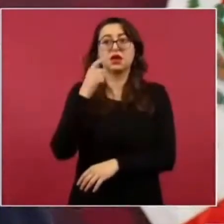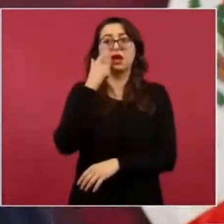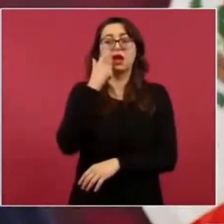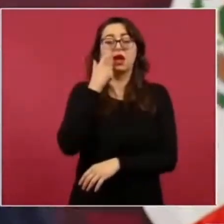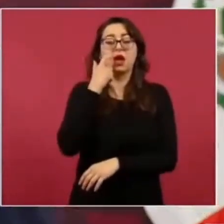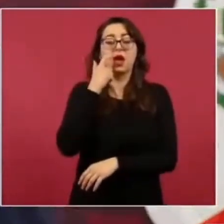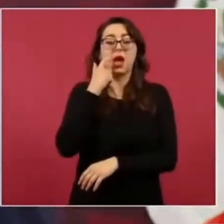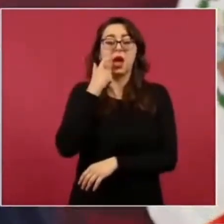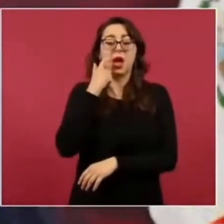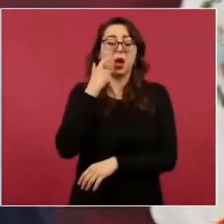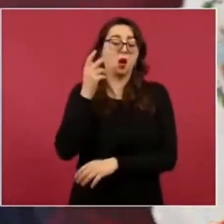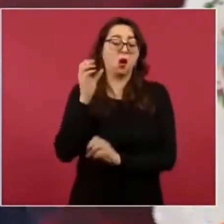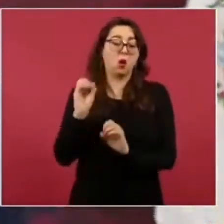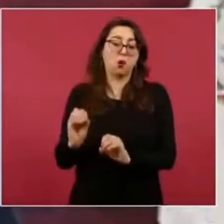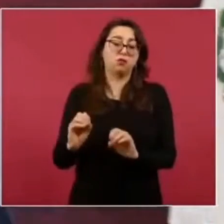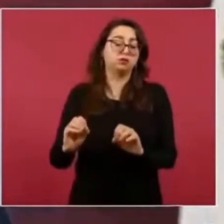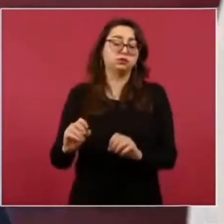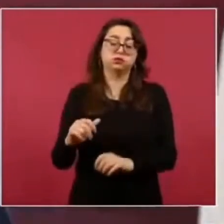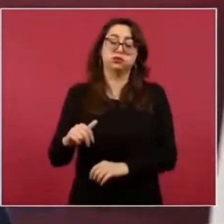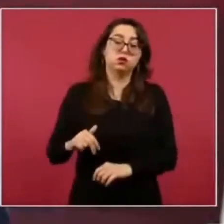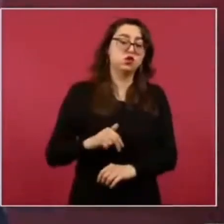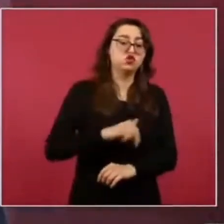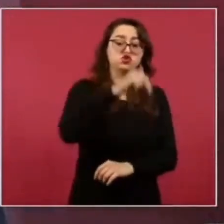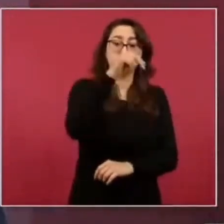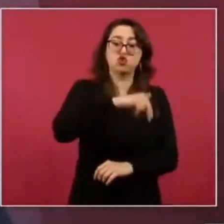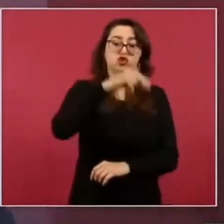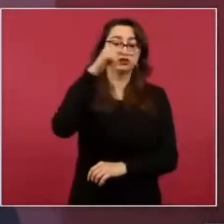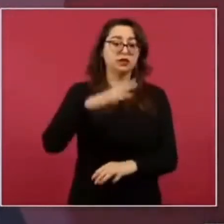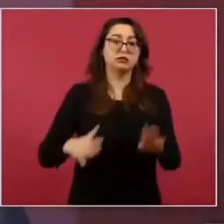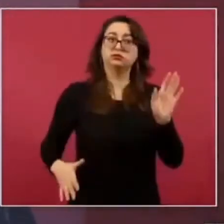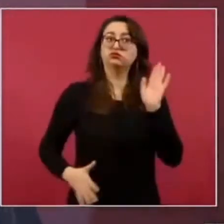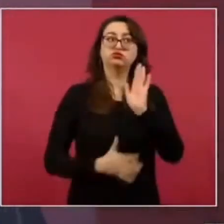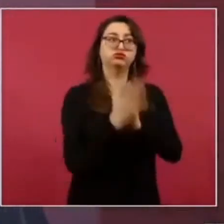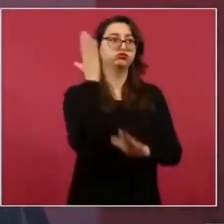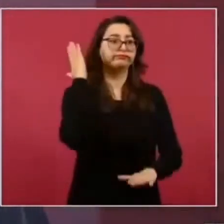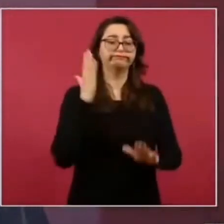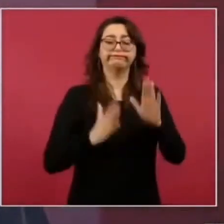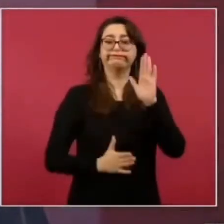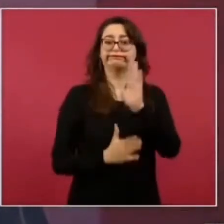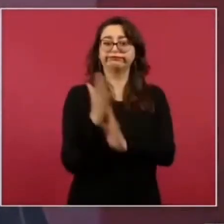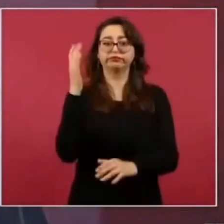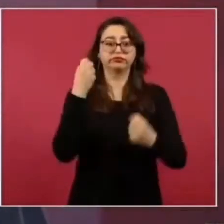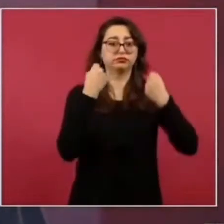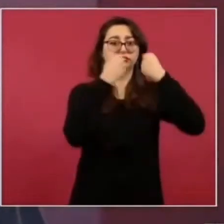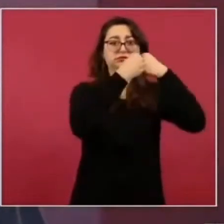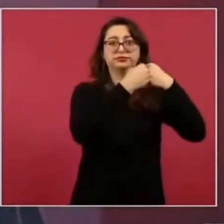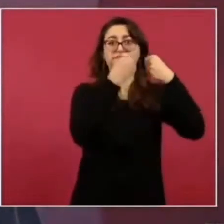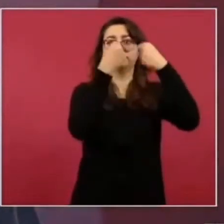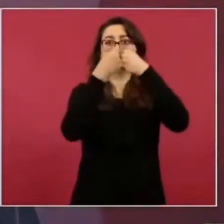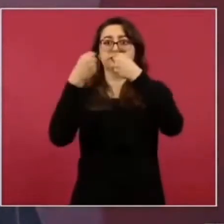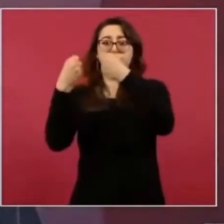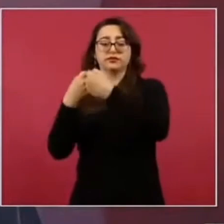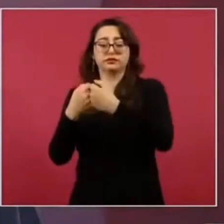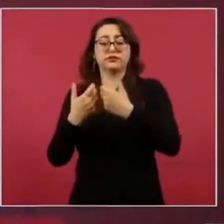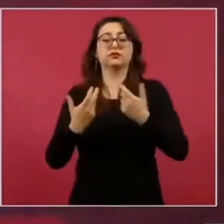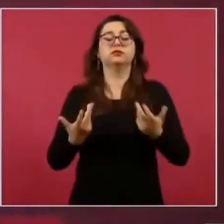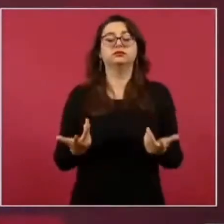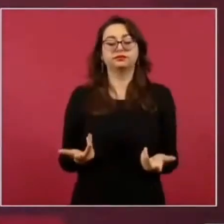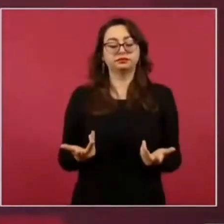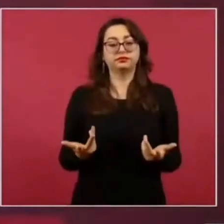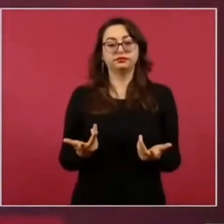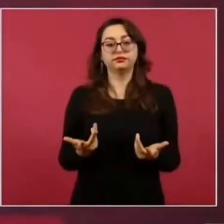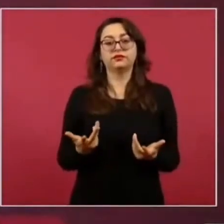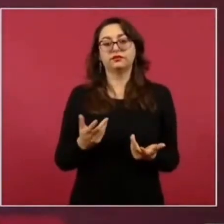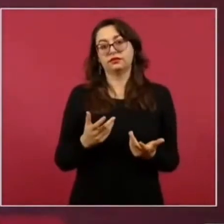o al norte del país, a las ciudades fronterizas y también